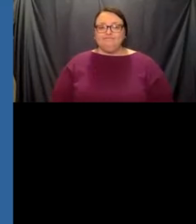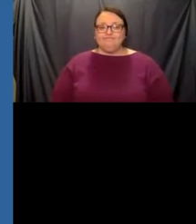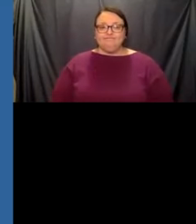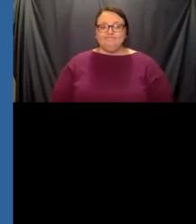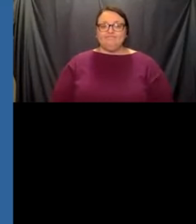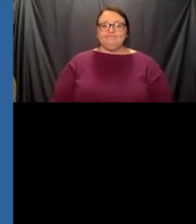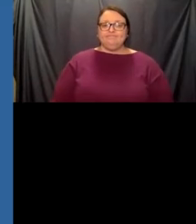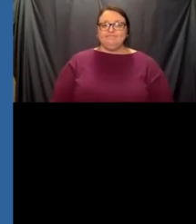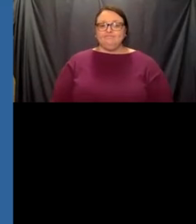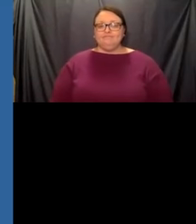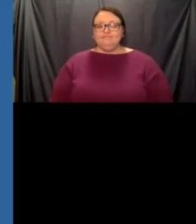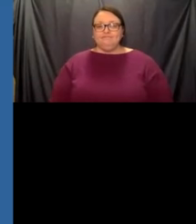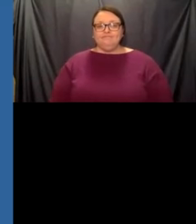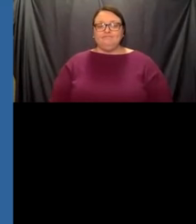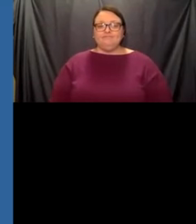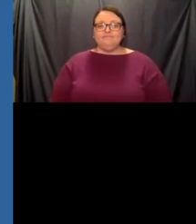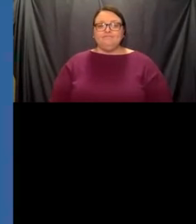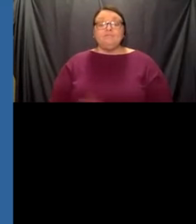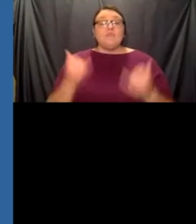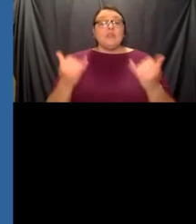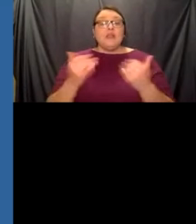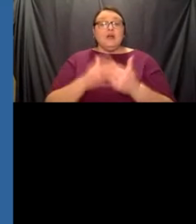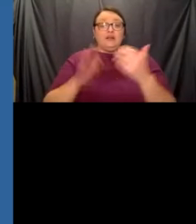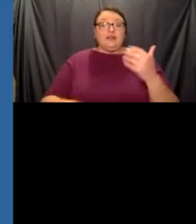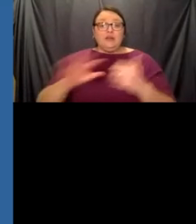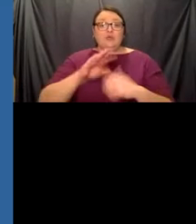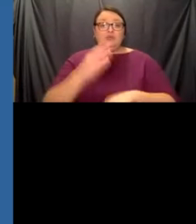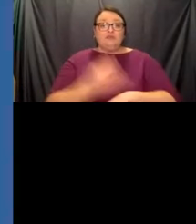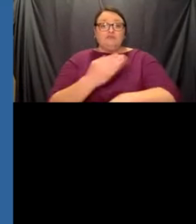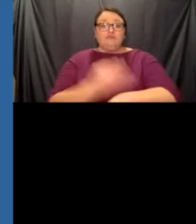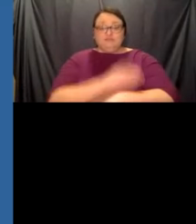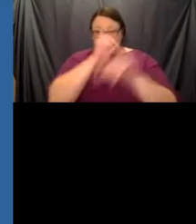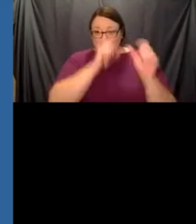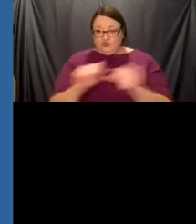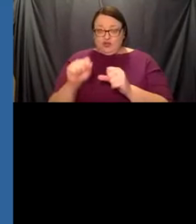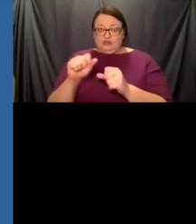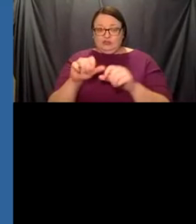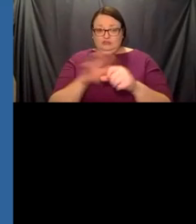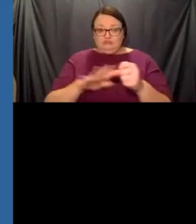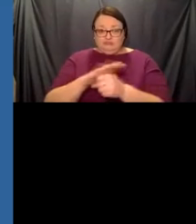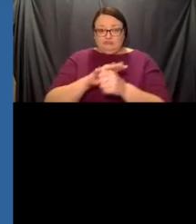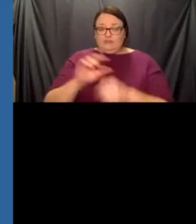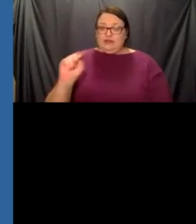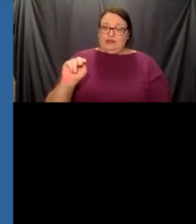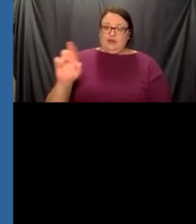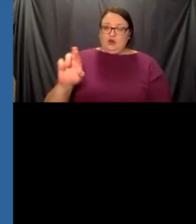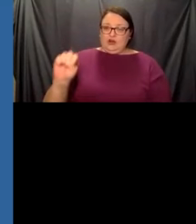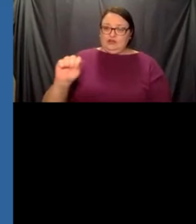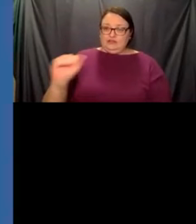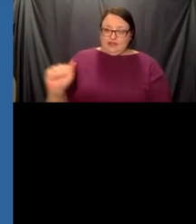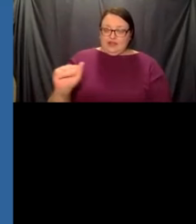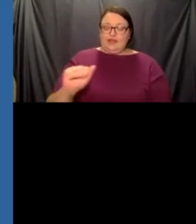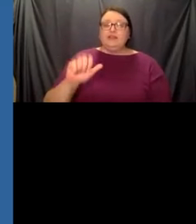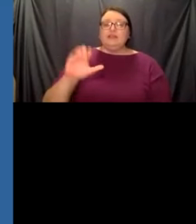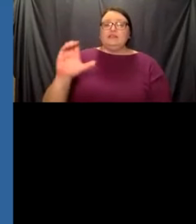consorcio de manera regular. Si desea obtener más información sobre home consorcias, puede hacerlo aquí.